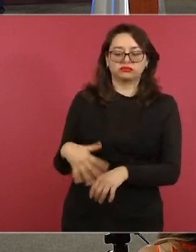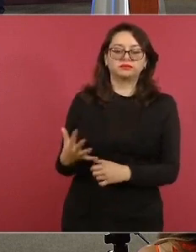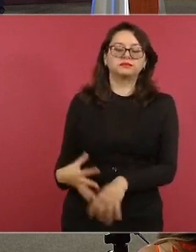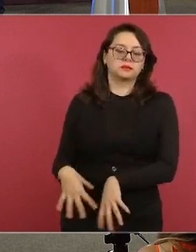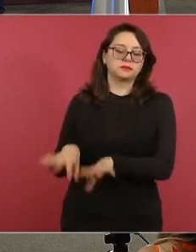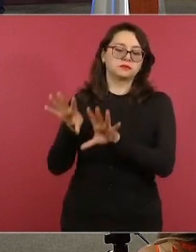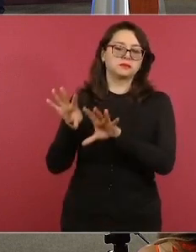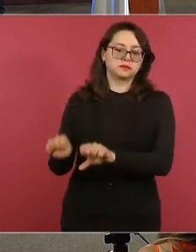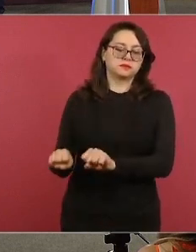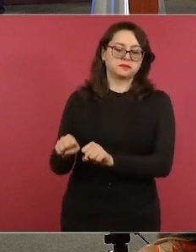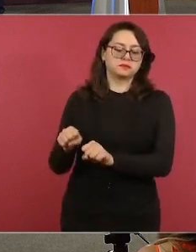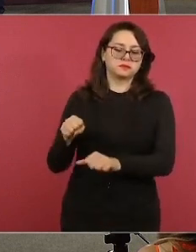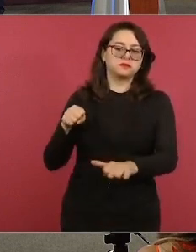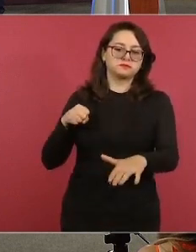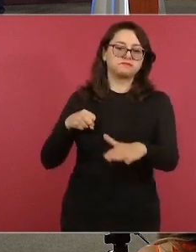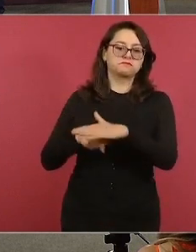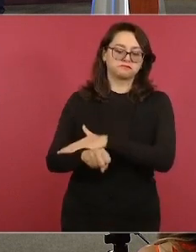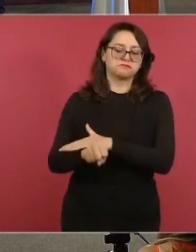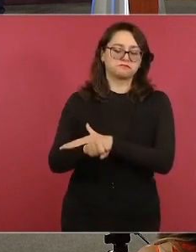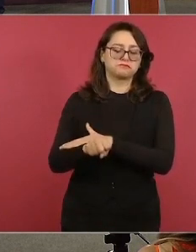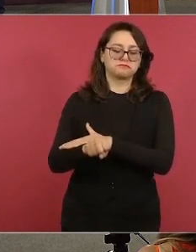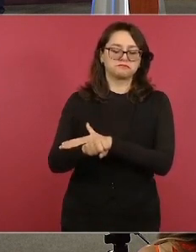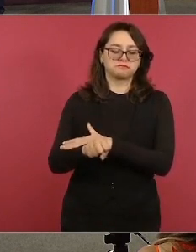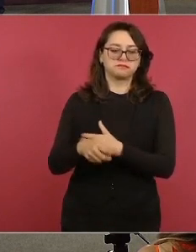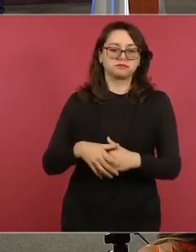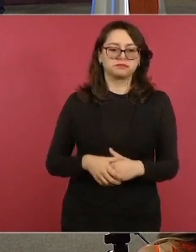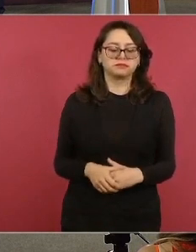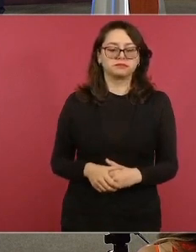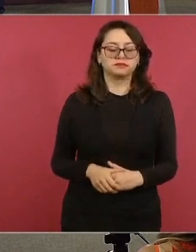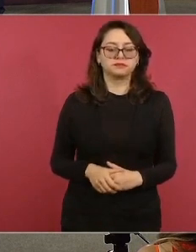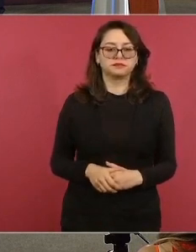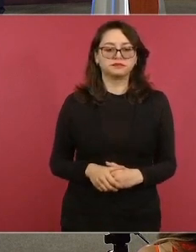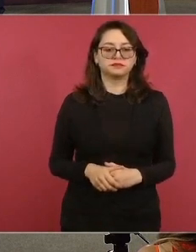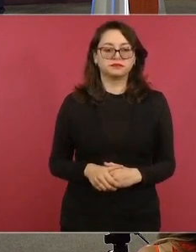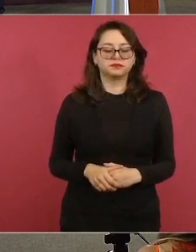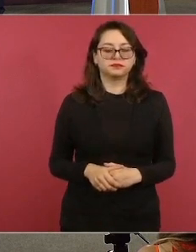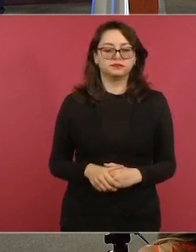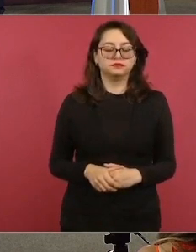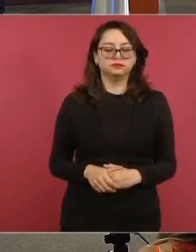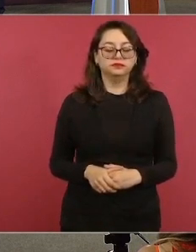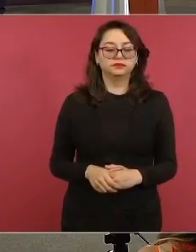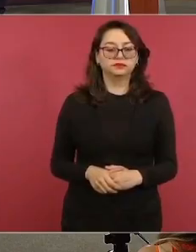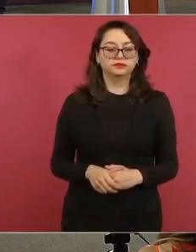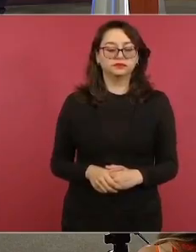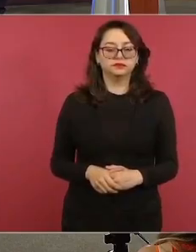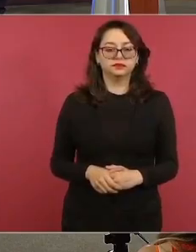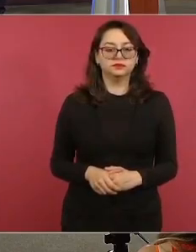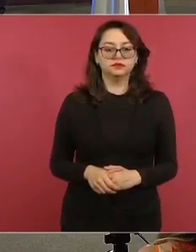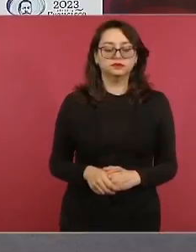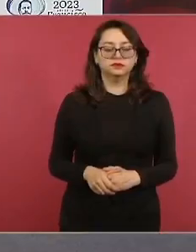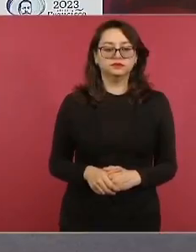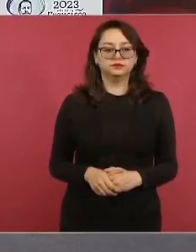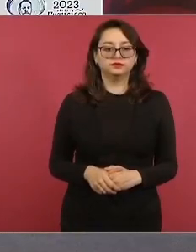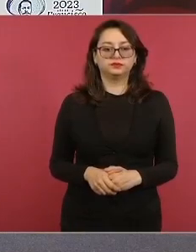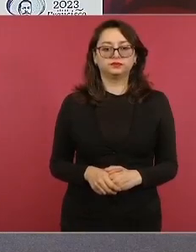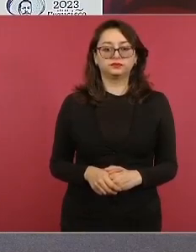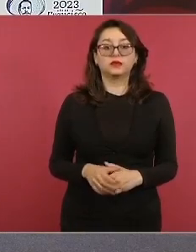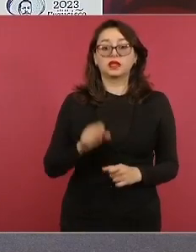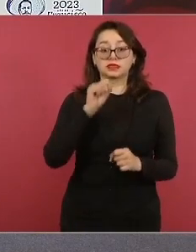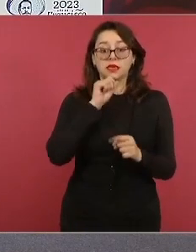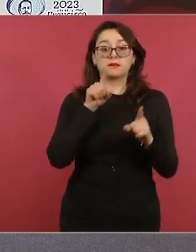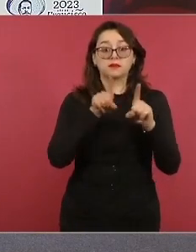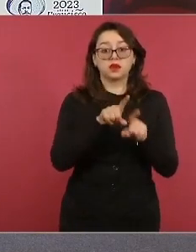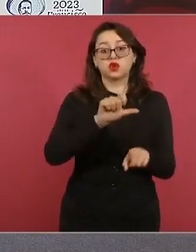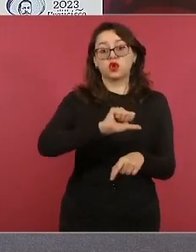apoyo del ejército mexicano en Nuevo Casas Grandes Chihuahua por este caso ya se han han sido detenidas